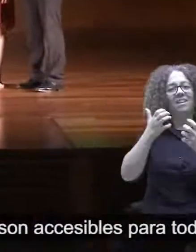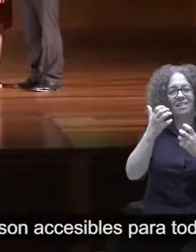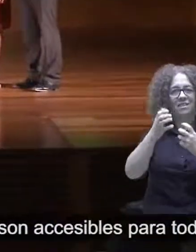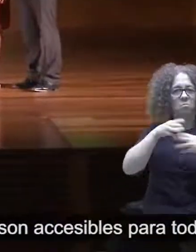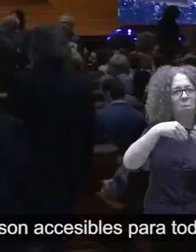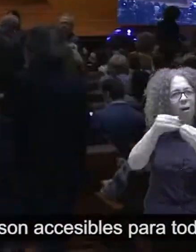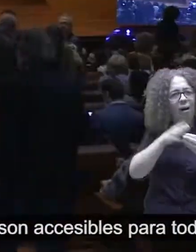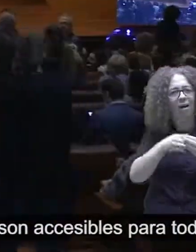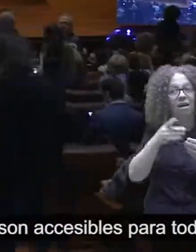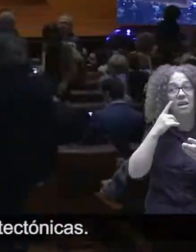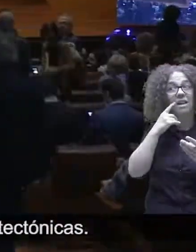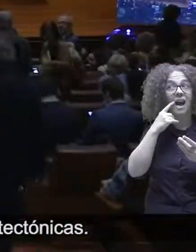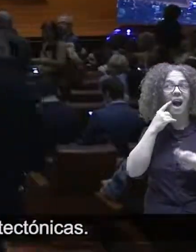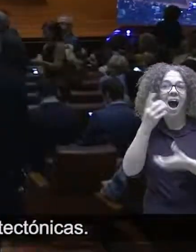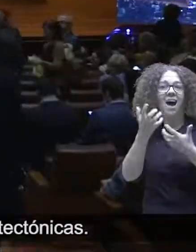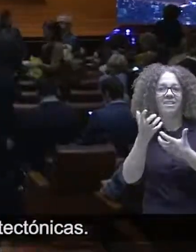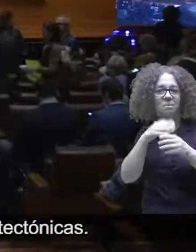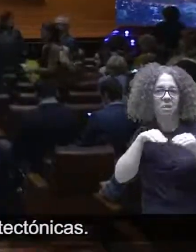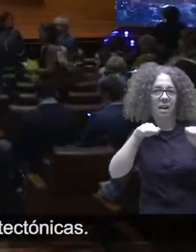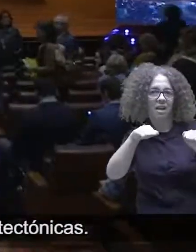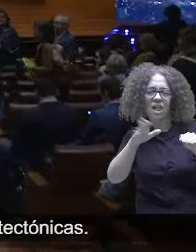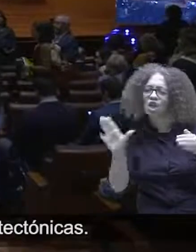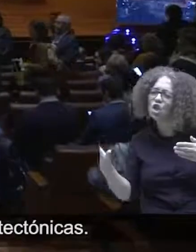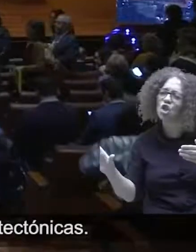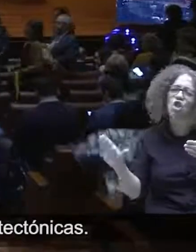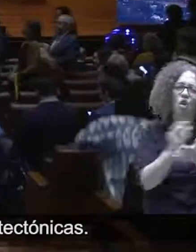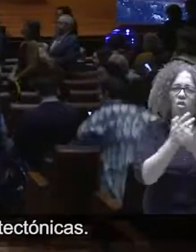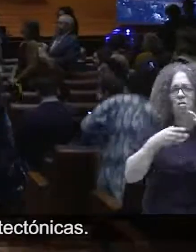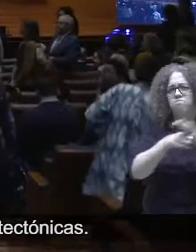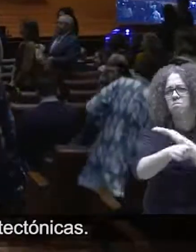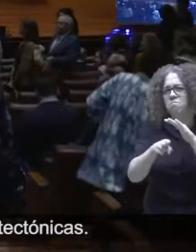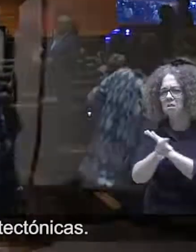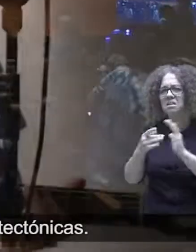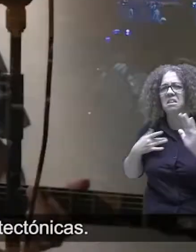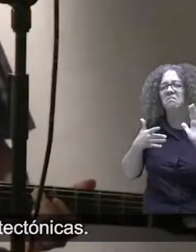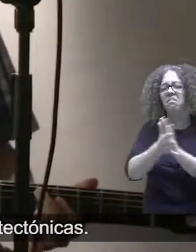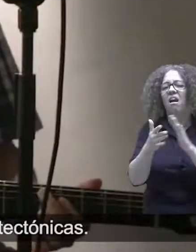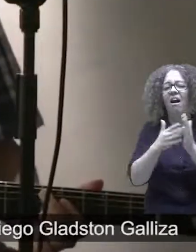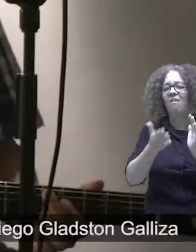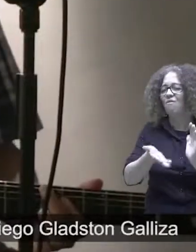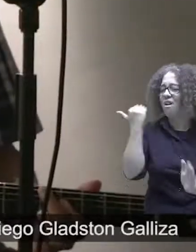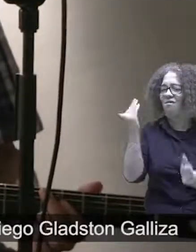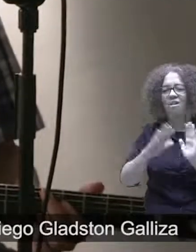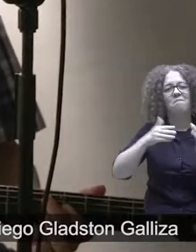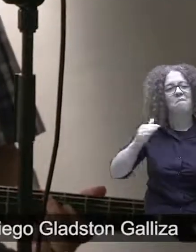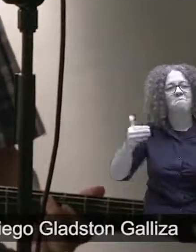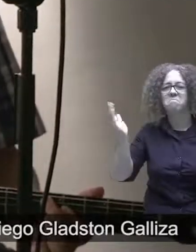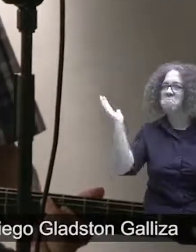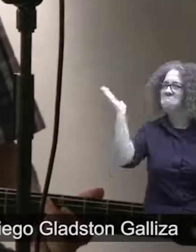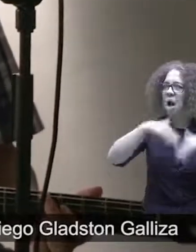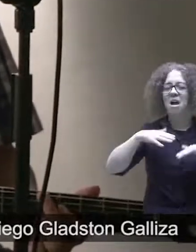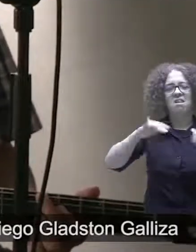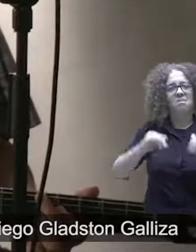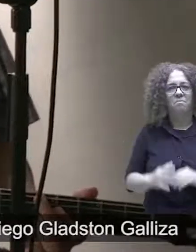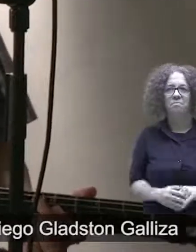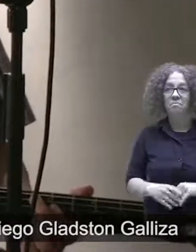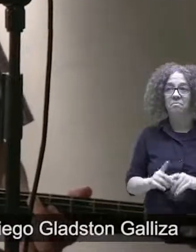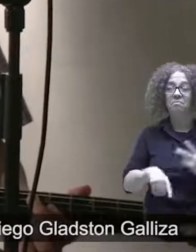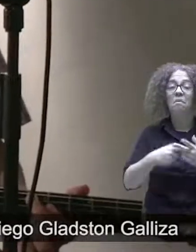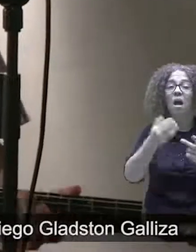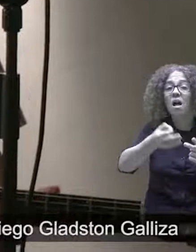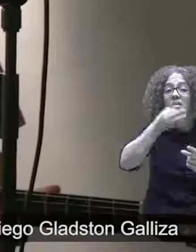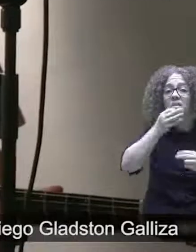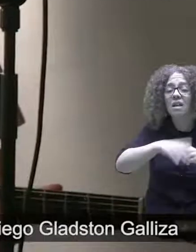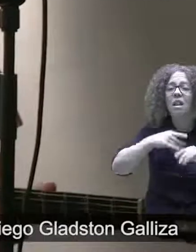paralelas son accesibles para todos, y todas las sedes están libres de barreras arquitectónicas. Por la tarde se pudo disfrutar